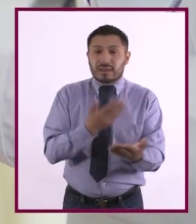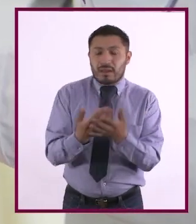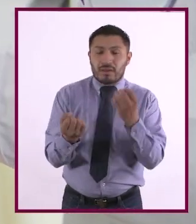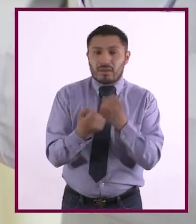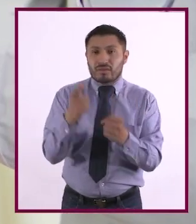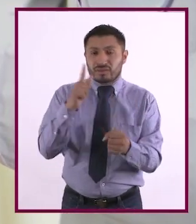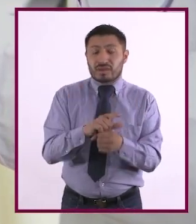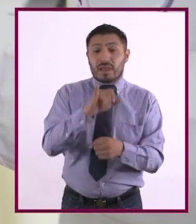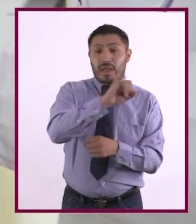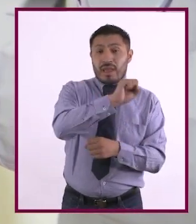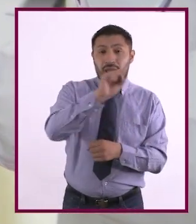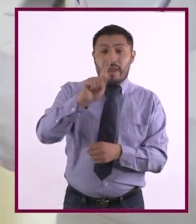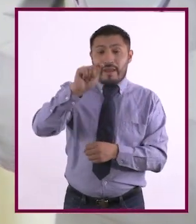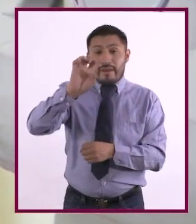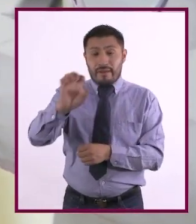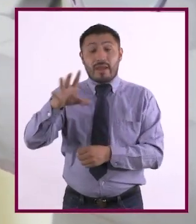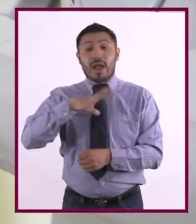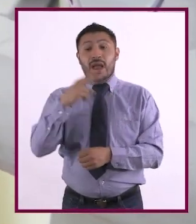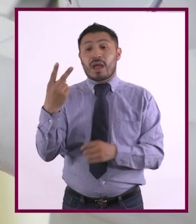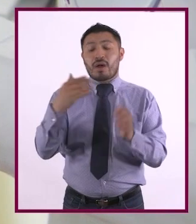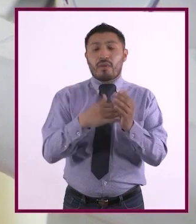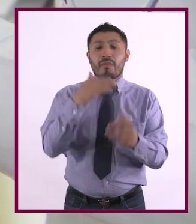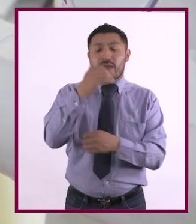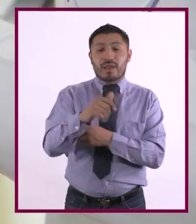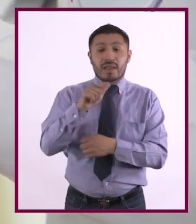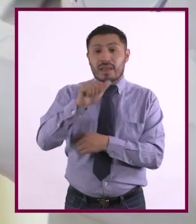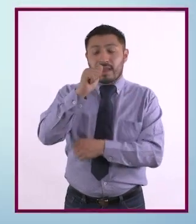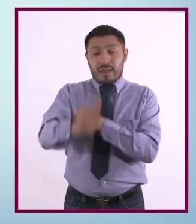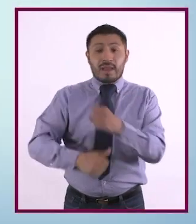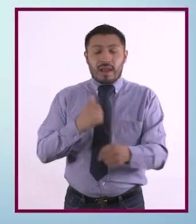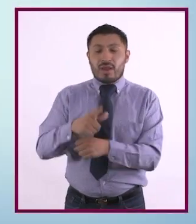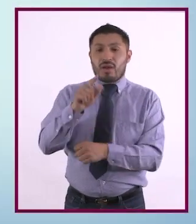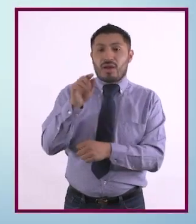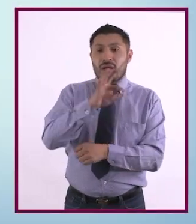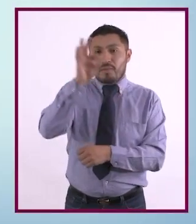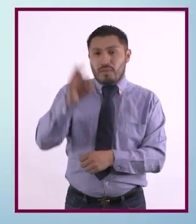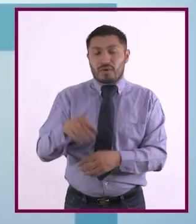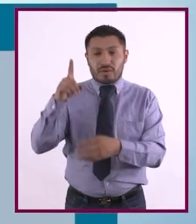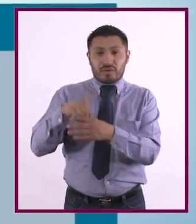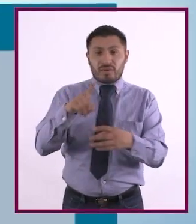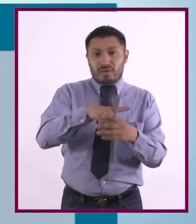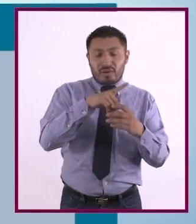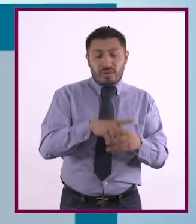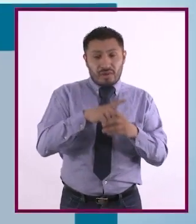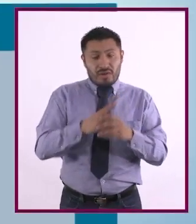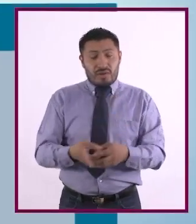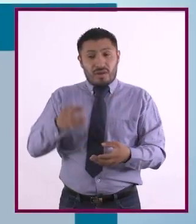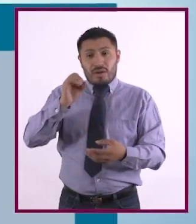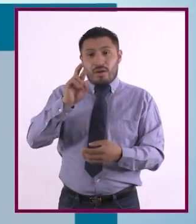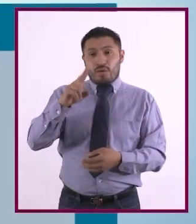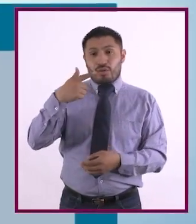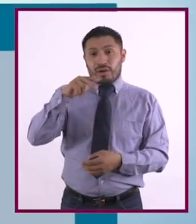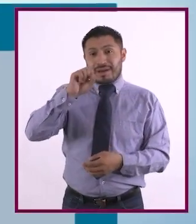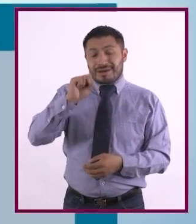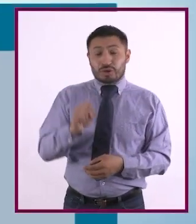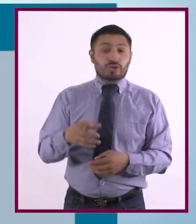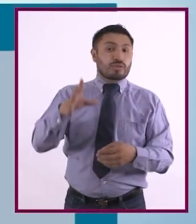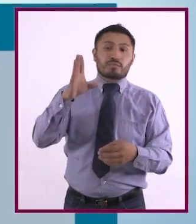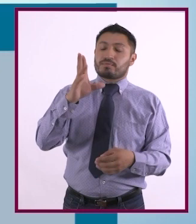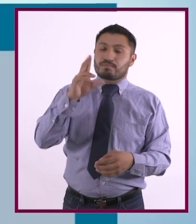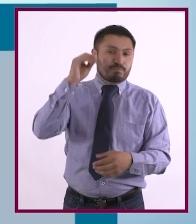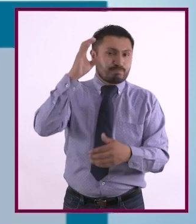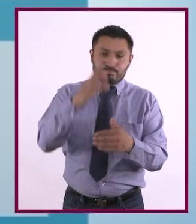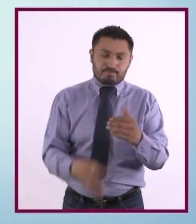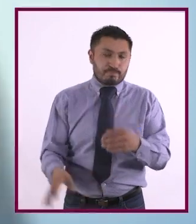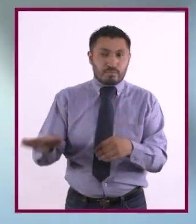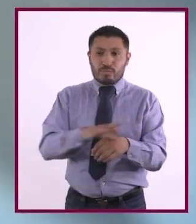ISSSTE, en 2016, el 70% de las donaciones de órganos de personas fallecidas no se concretó, ya que algún familiar